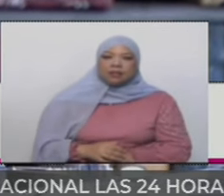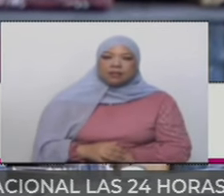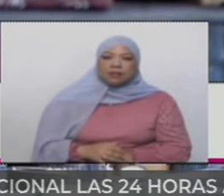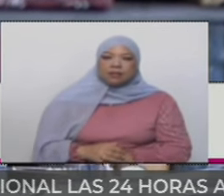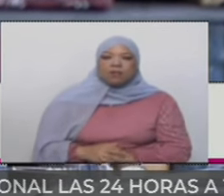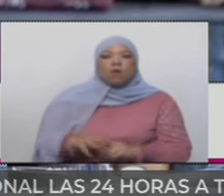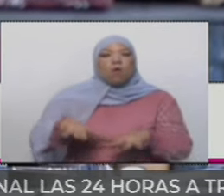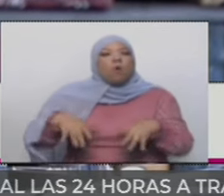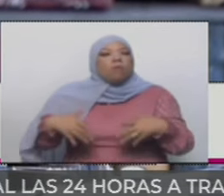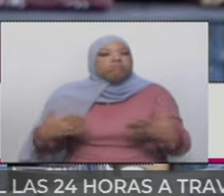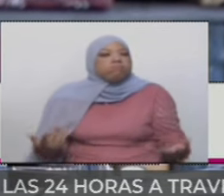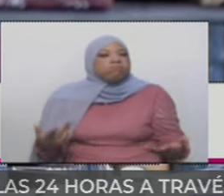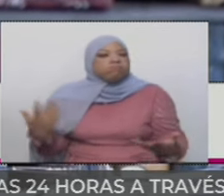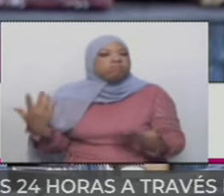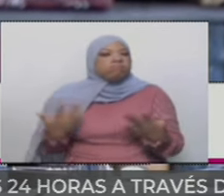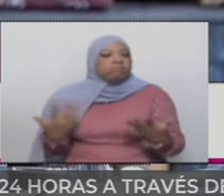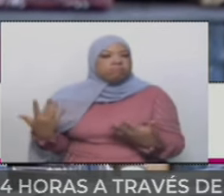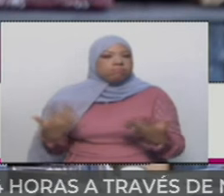cuando acá